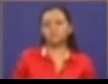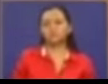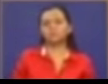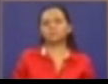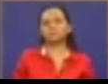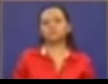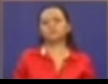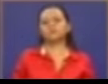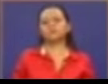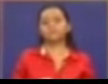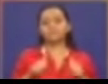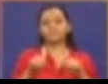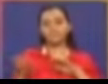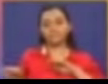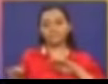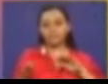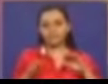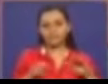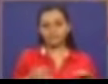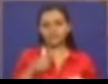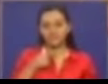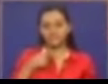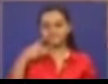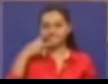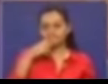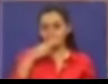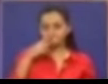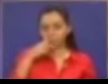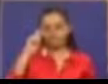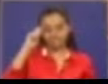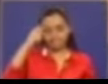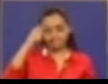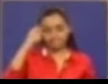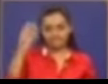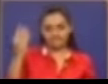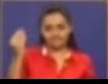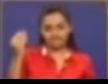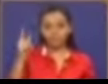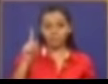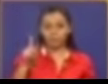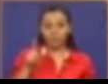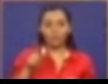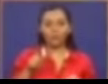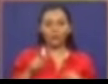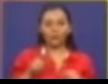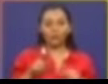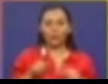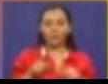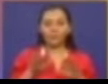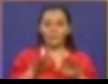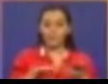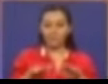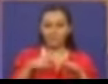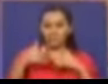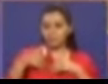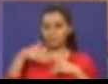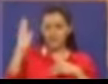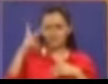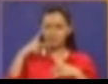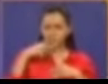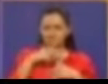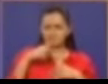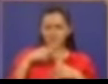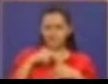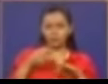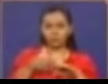bien, entremos al segmento recordando las mentiras. Uno de los que más, un sector de los que más ha manipulado, mentido